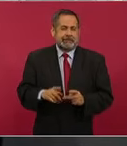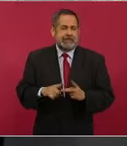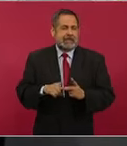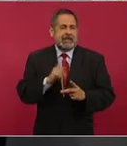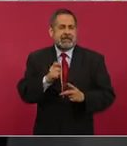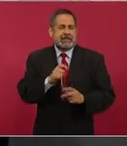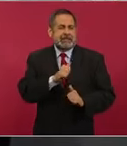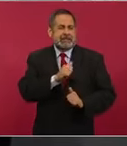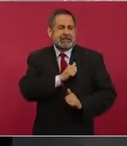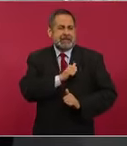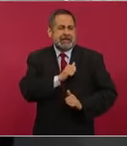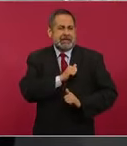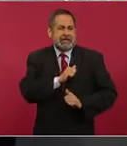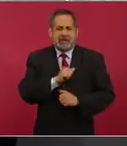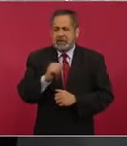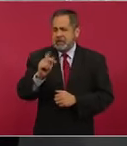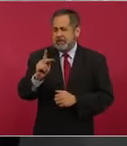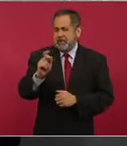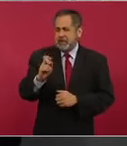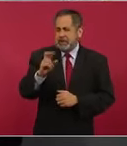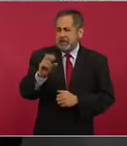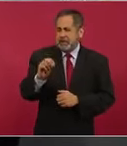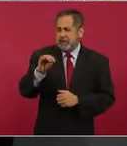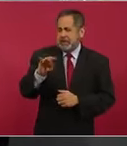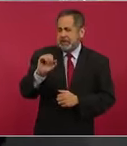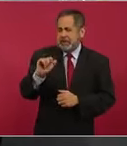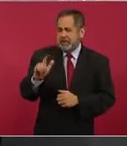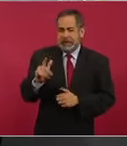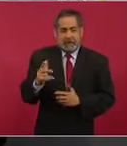sargento Pedro Miguel,